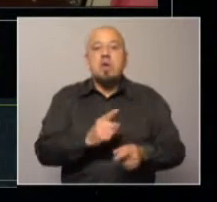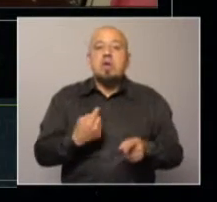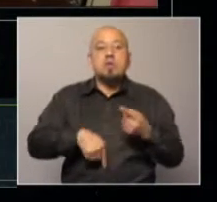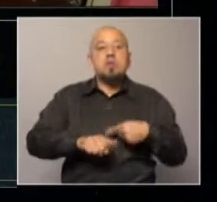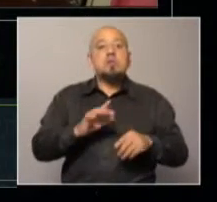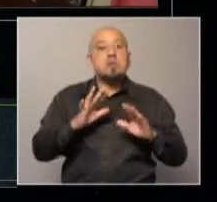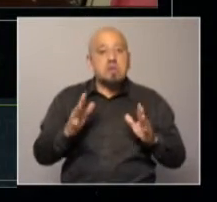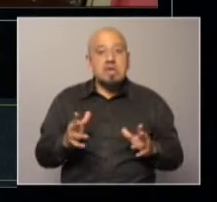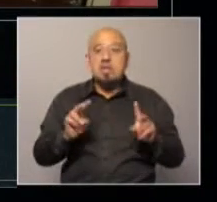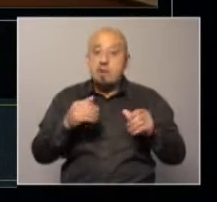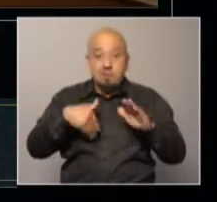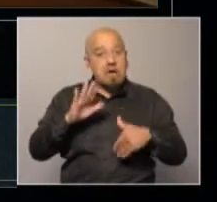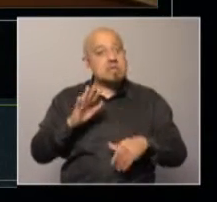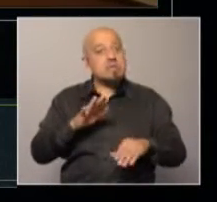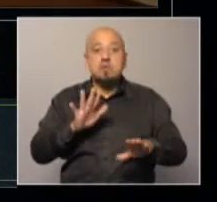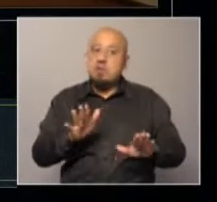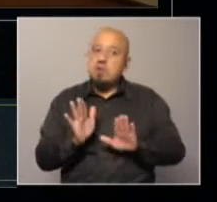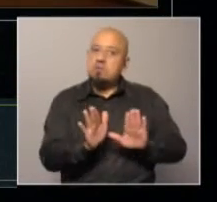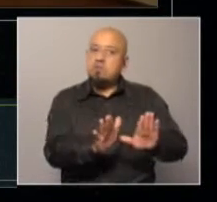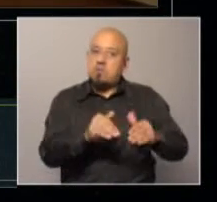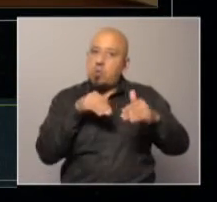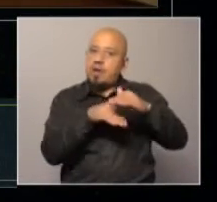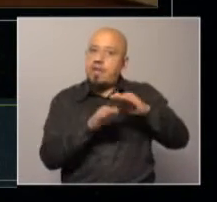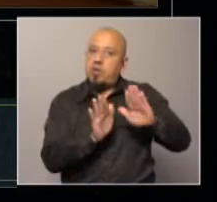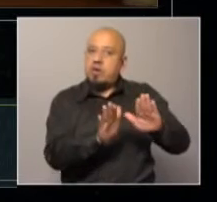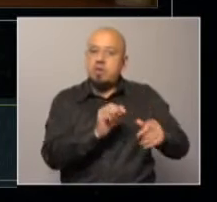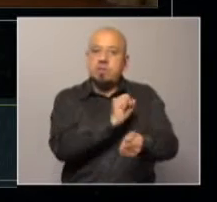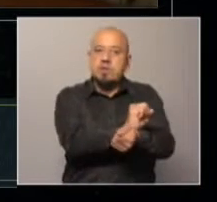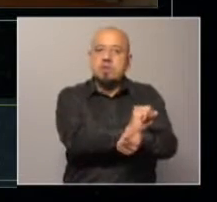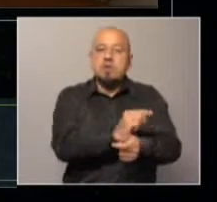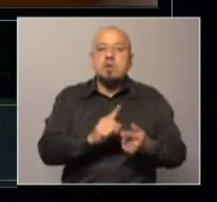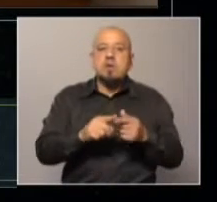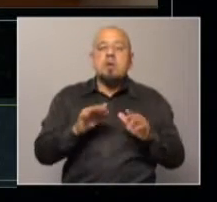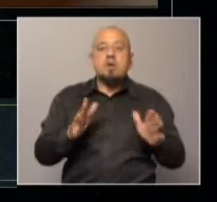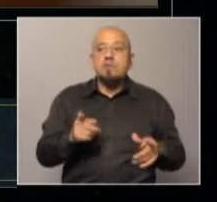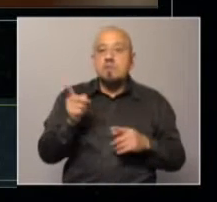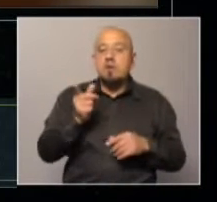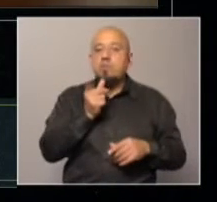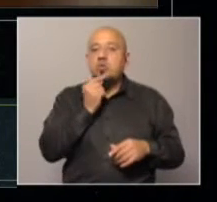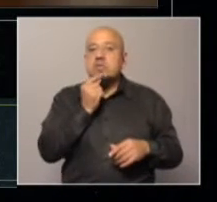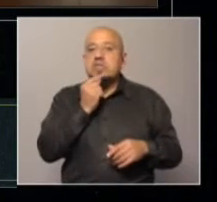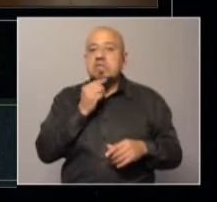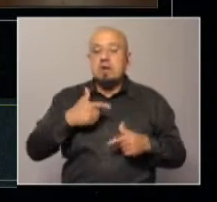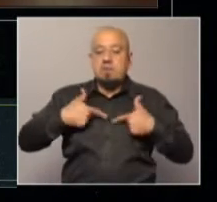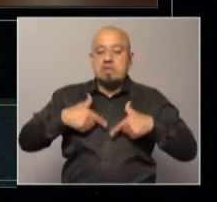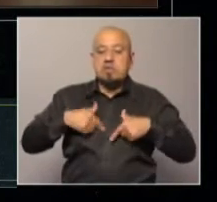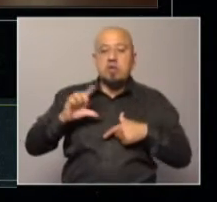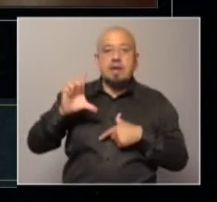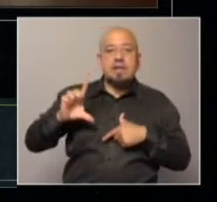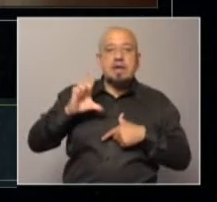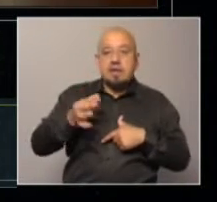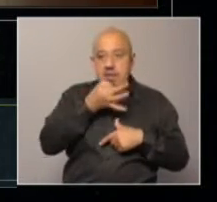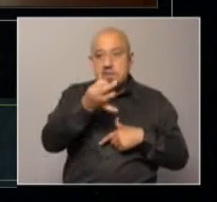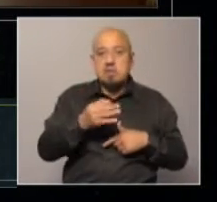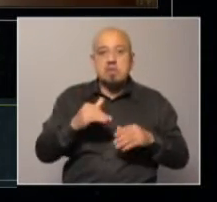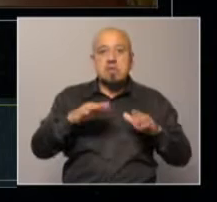que se incrementa la reclusión. Después se aumenta la pena máxima, como mencionaba el ministro del Interior, Larrañaga, se aumenta la